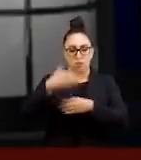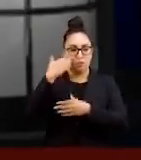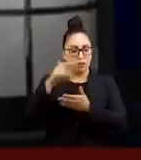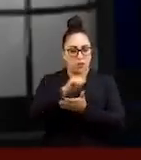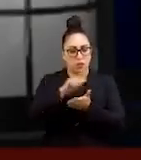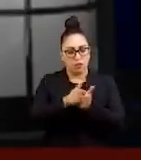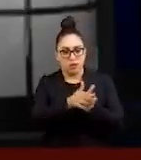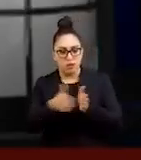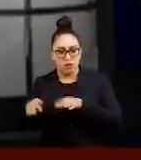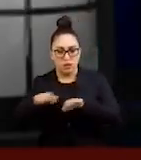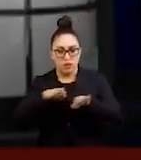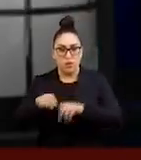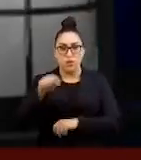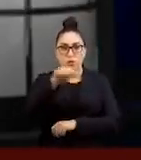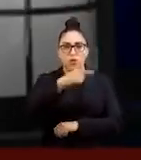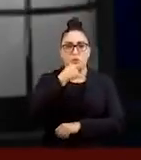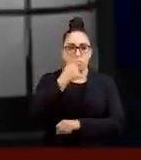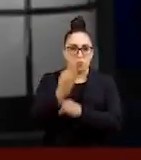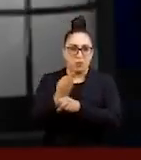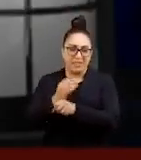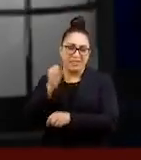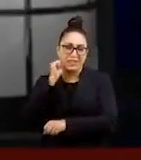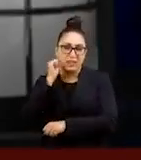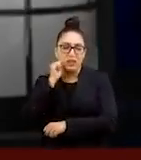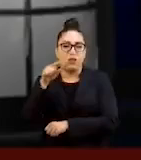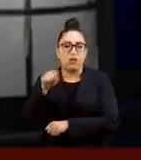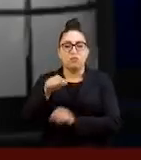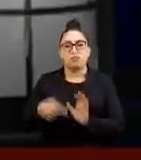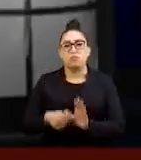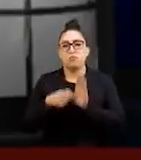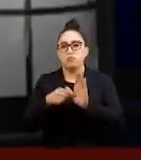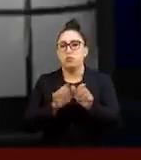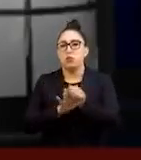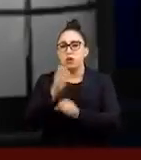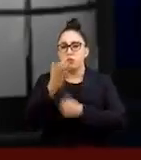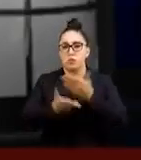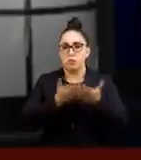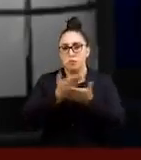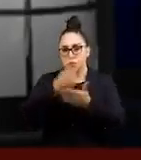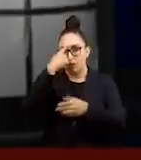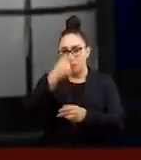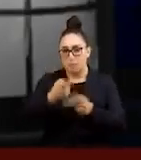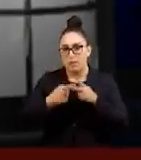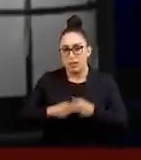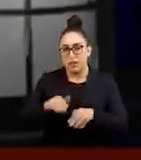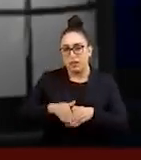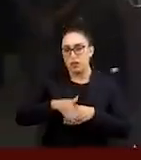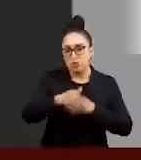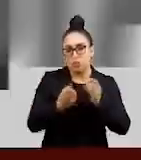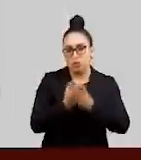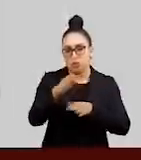legislatura. El actual senador de Morena definió las prioridades para el inicio del periodo ordinario de sesiones.